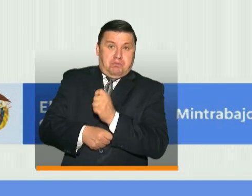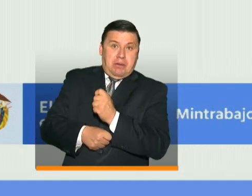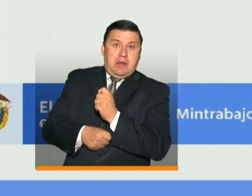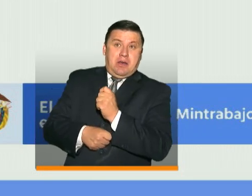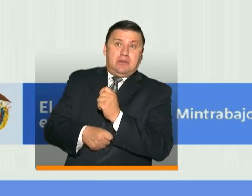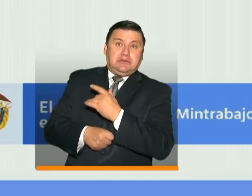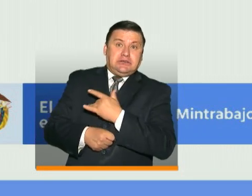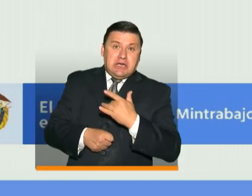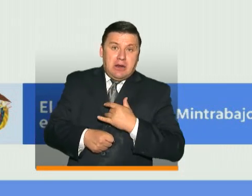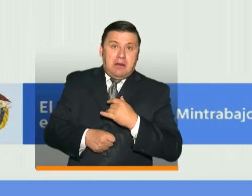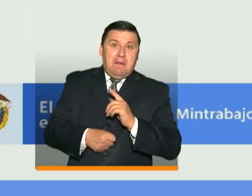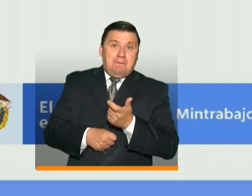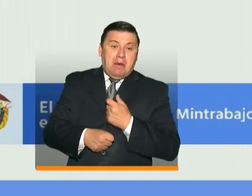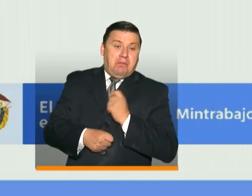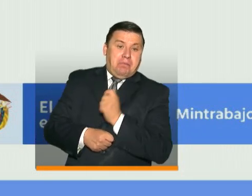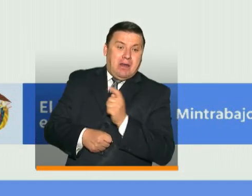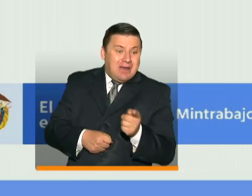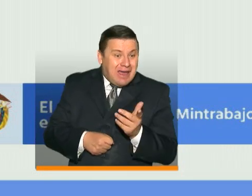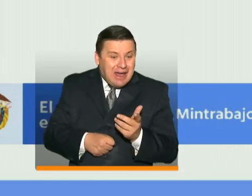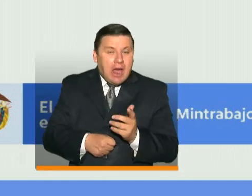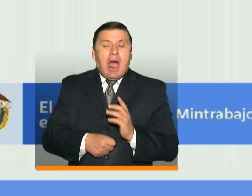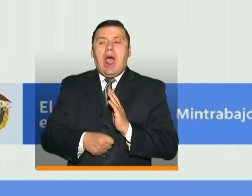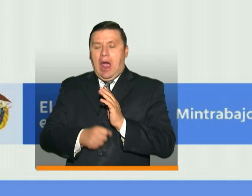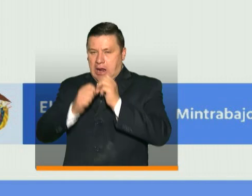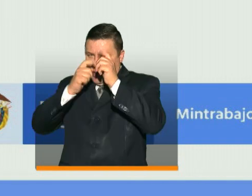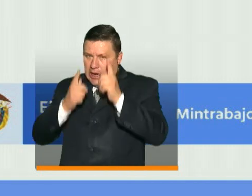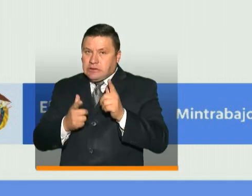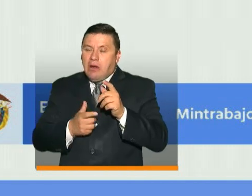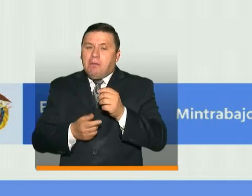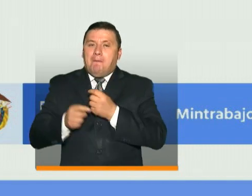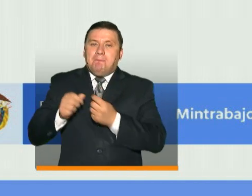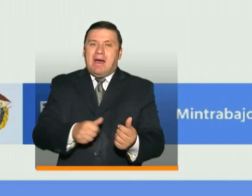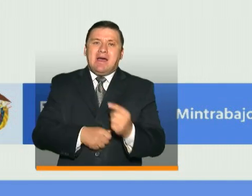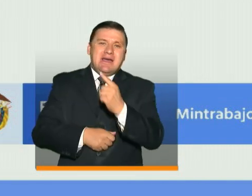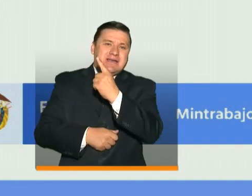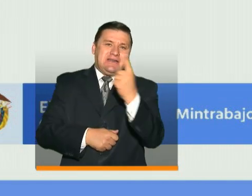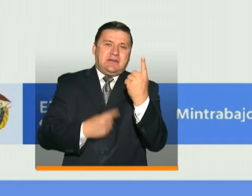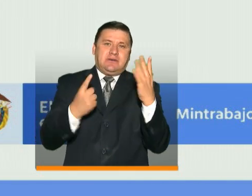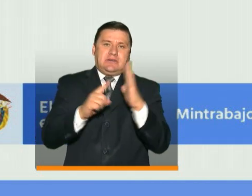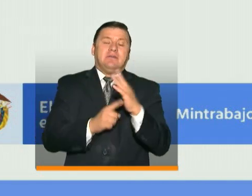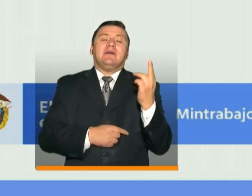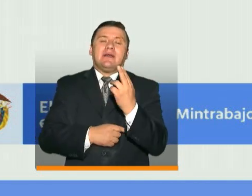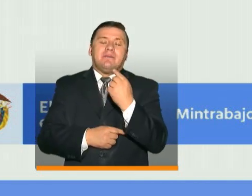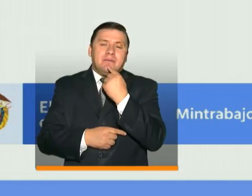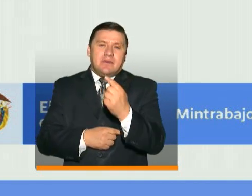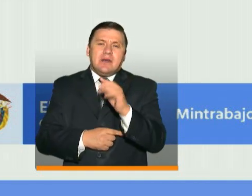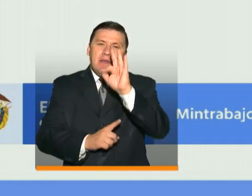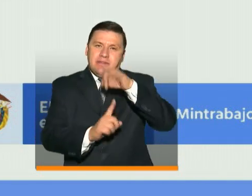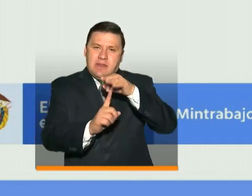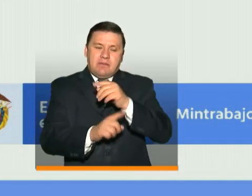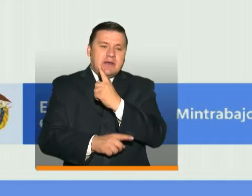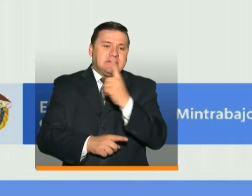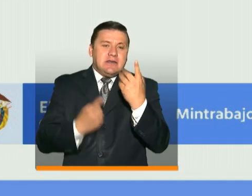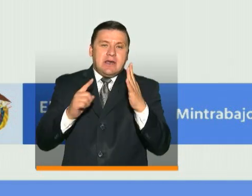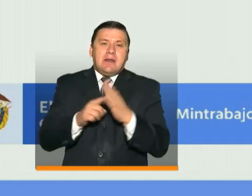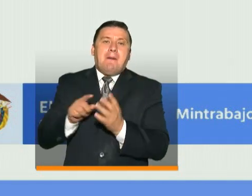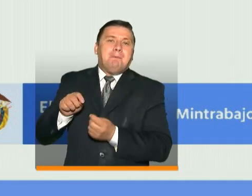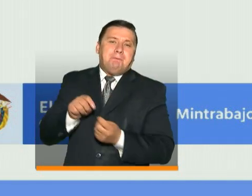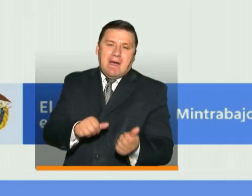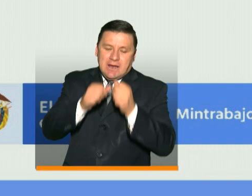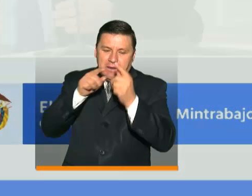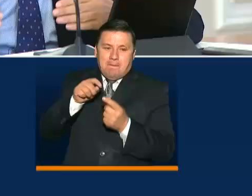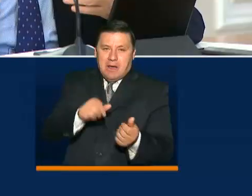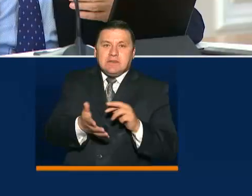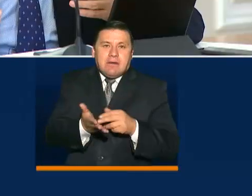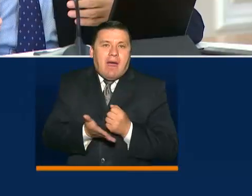social, salud y pensión. Vamos a entregar 160 mil pesos, repito, por 3 meses, y de esa manera